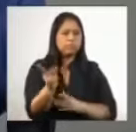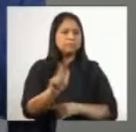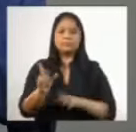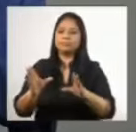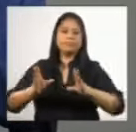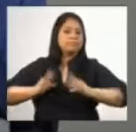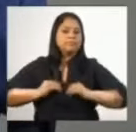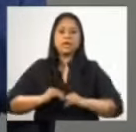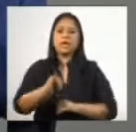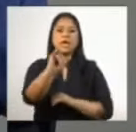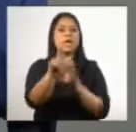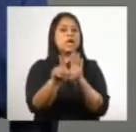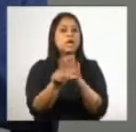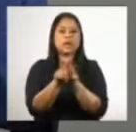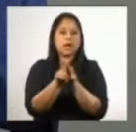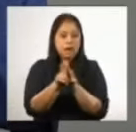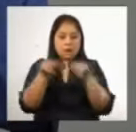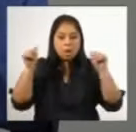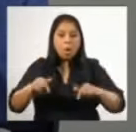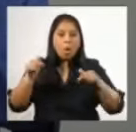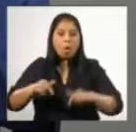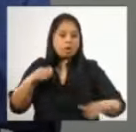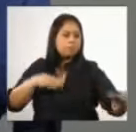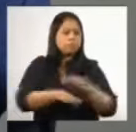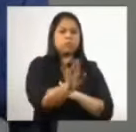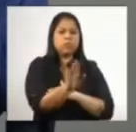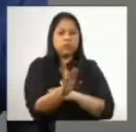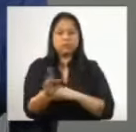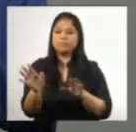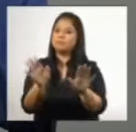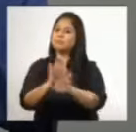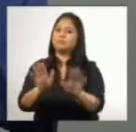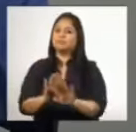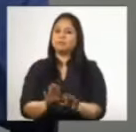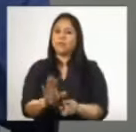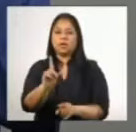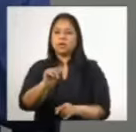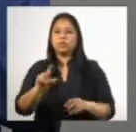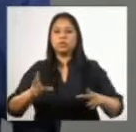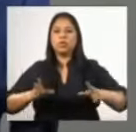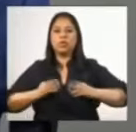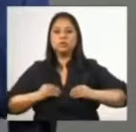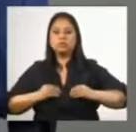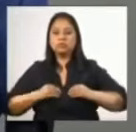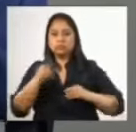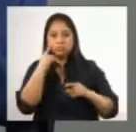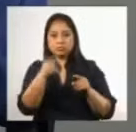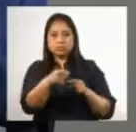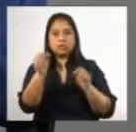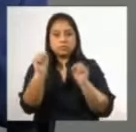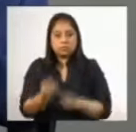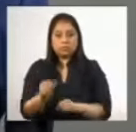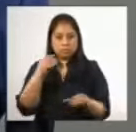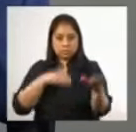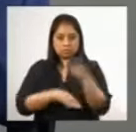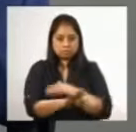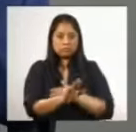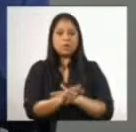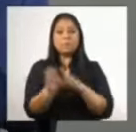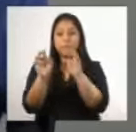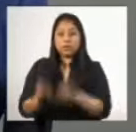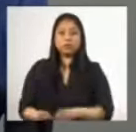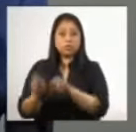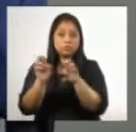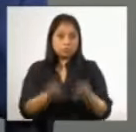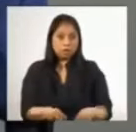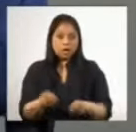e ilegal como lo hicieron hoy. No permitiremos que puedan venir personas